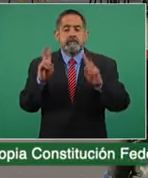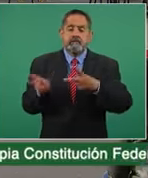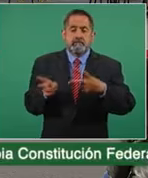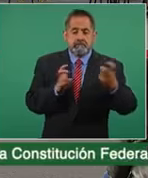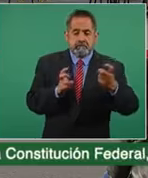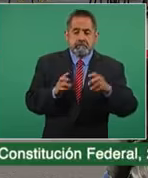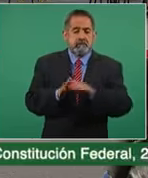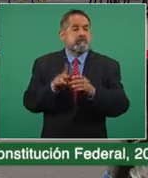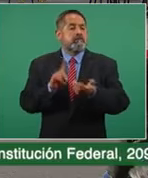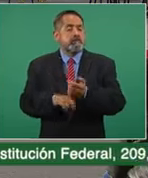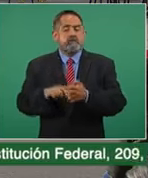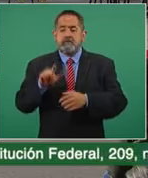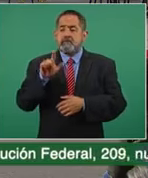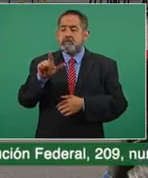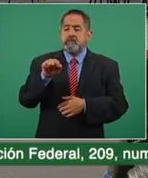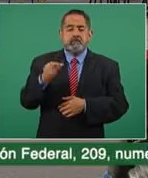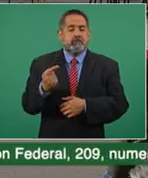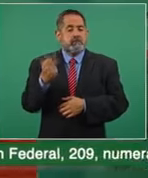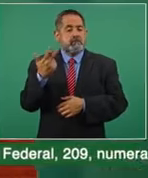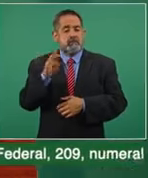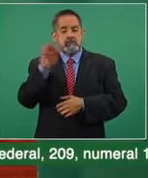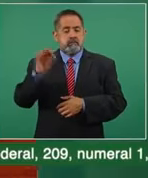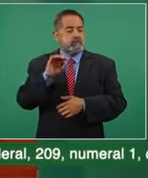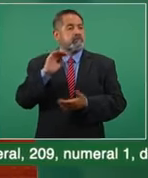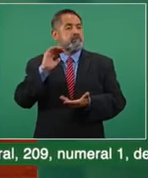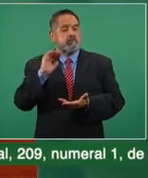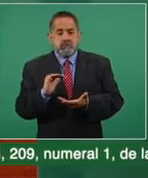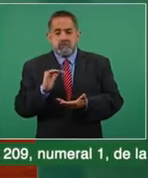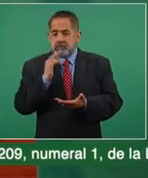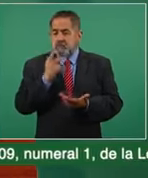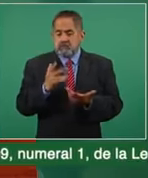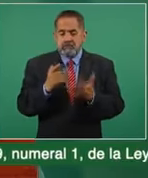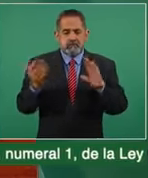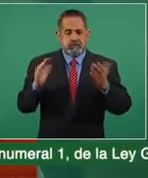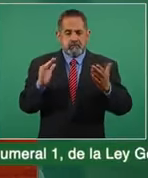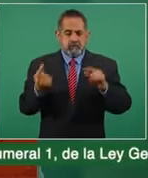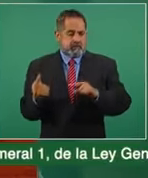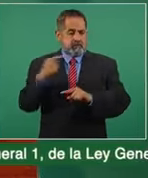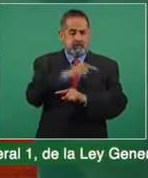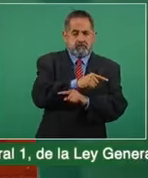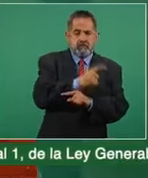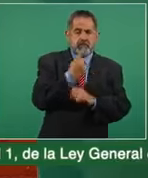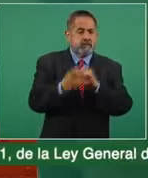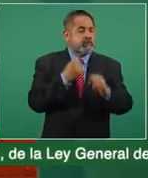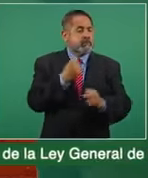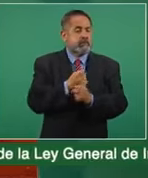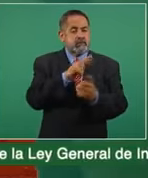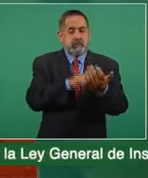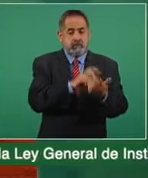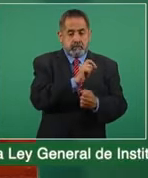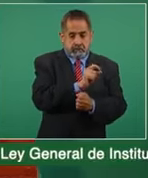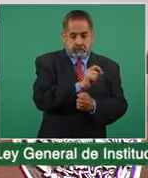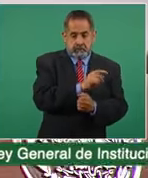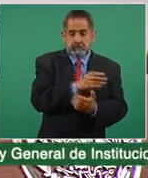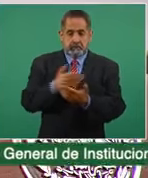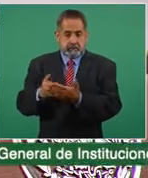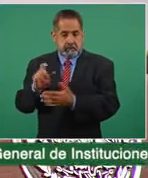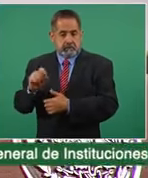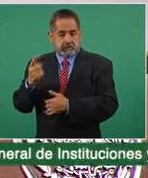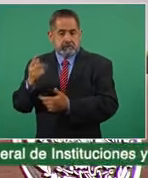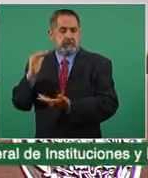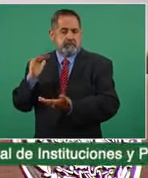país es de 17.8% en comparación con el primer trimestre de 2020.